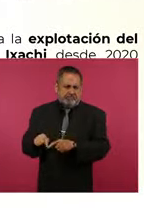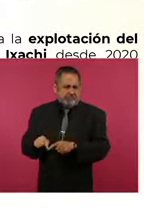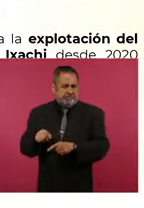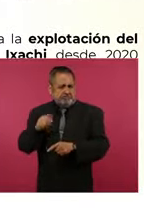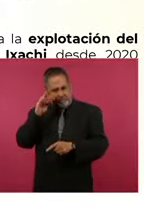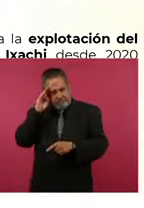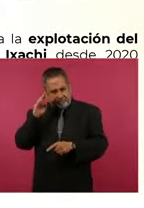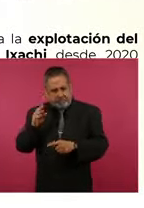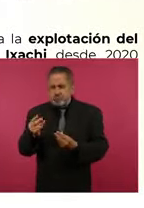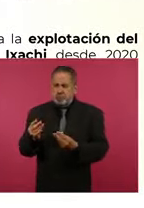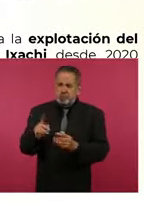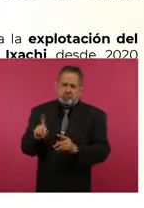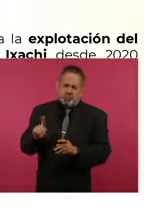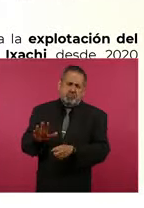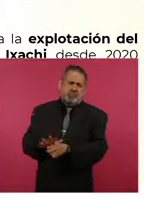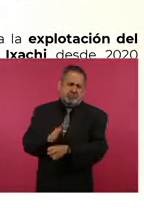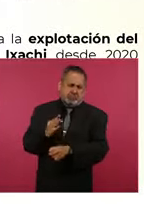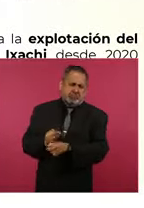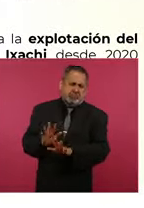no tanto.